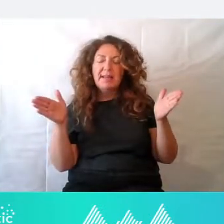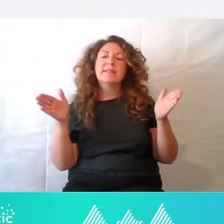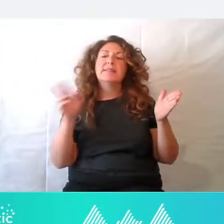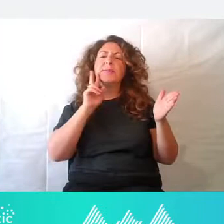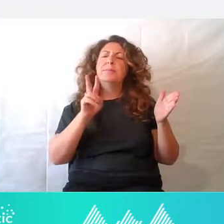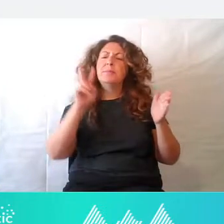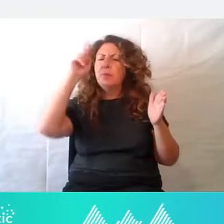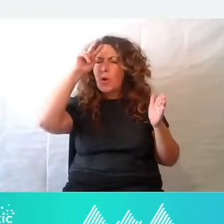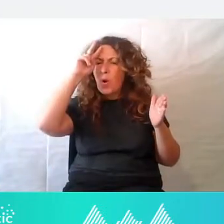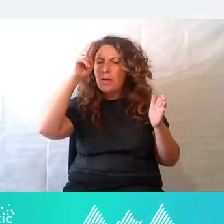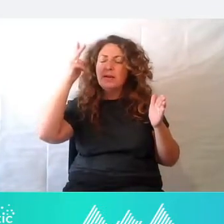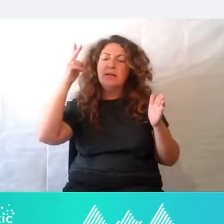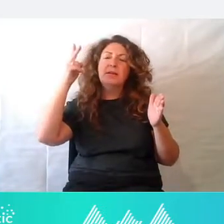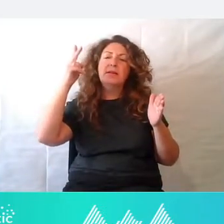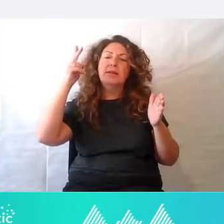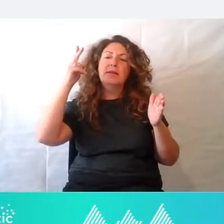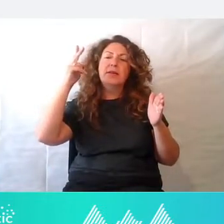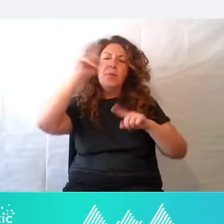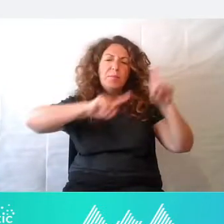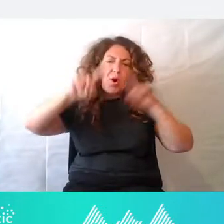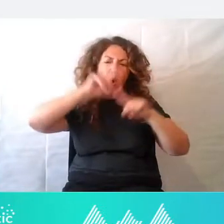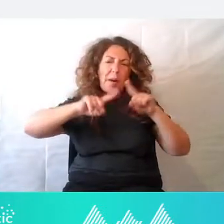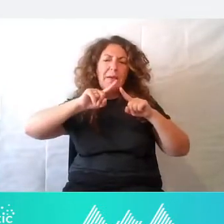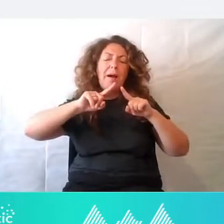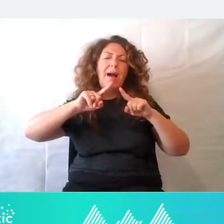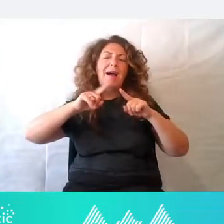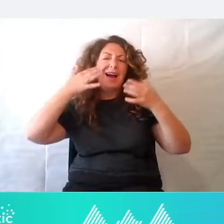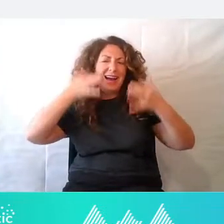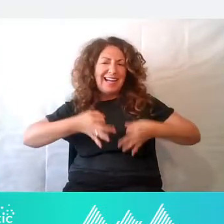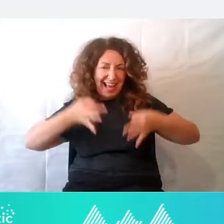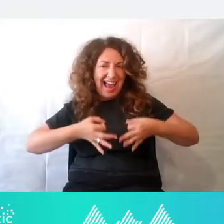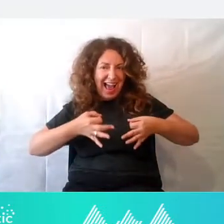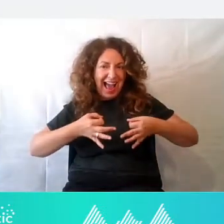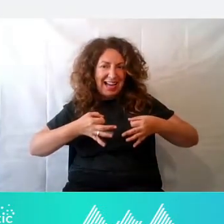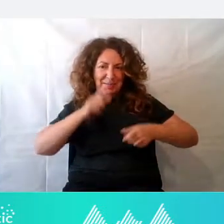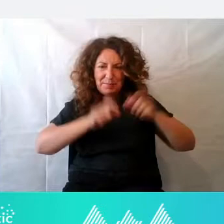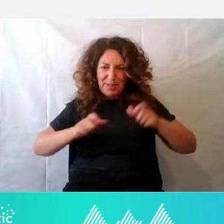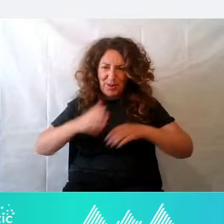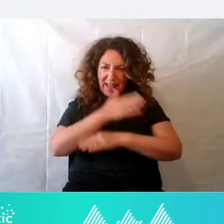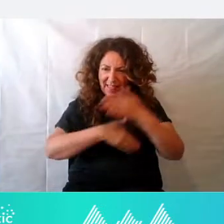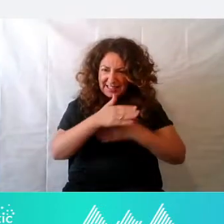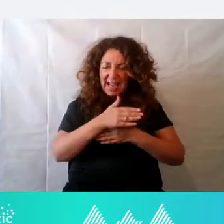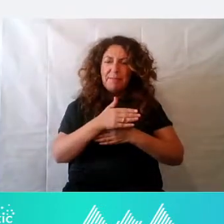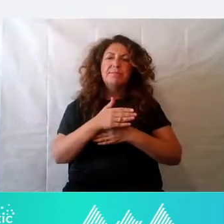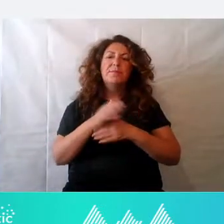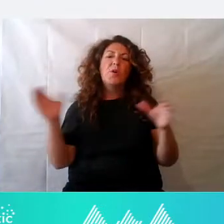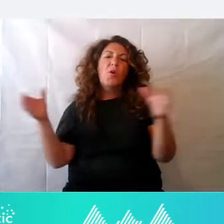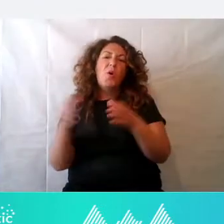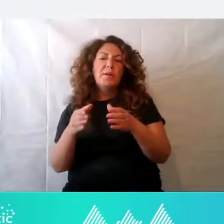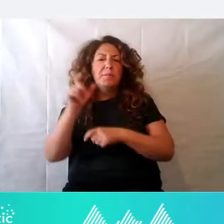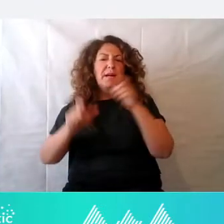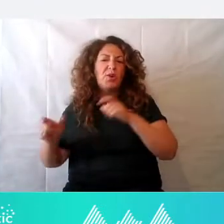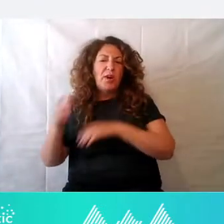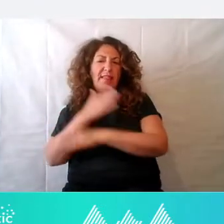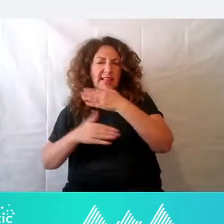tenemos las personas con discapacidad en colaboración con personas con colectivos de personas con discapacidad oa las asociaciones